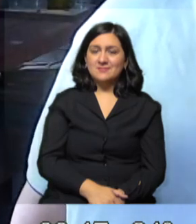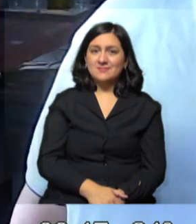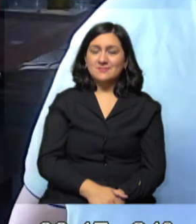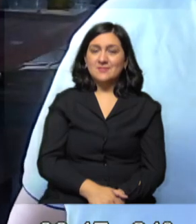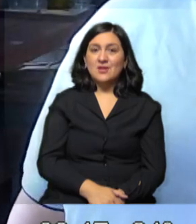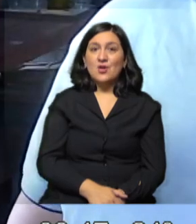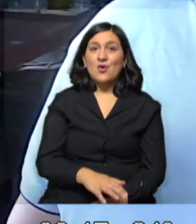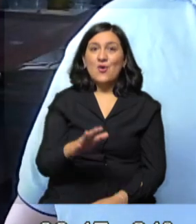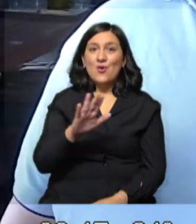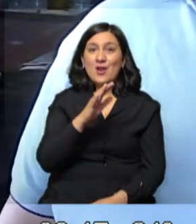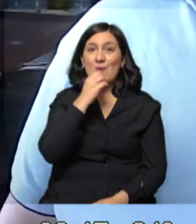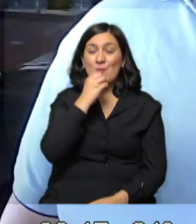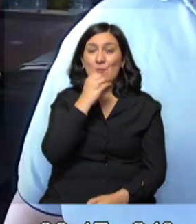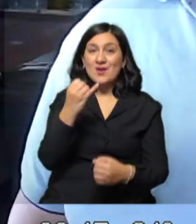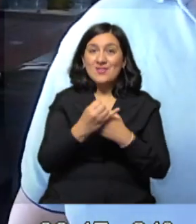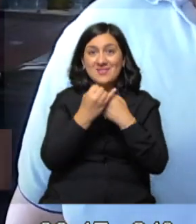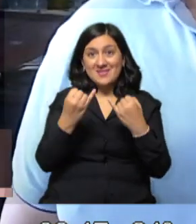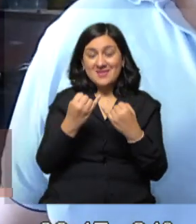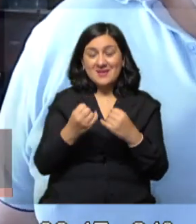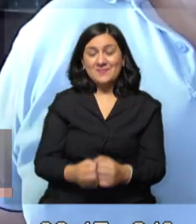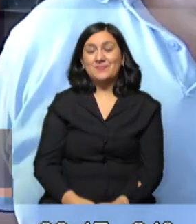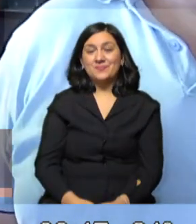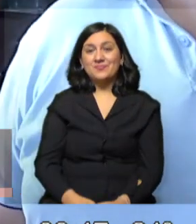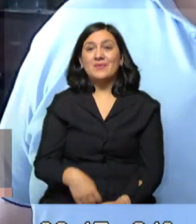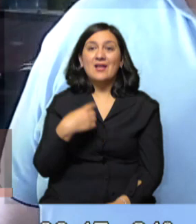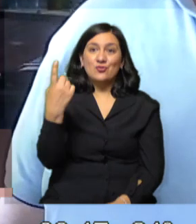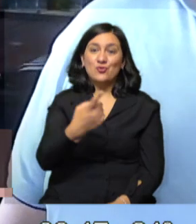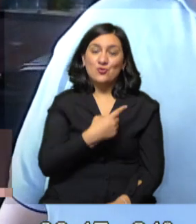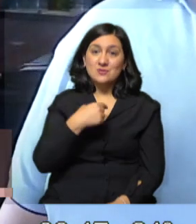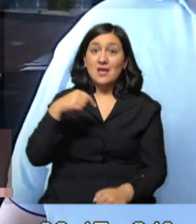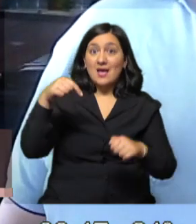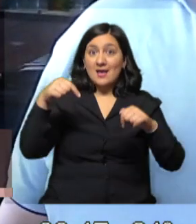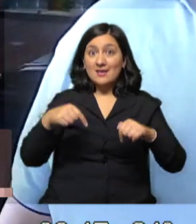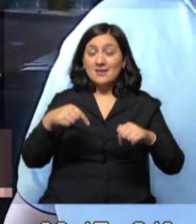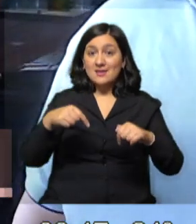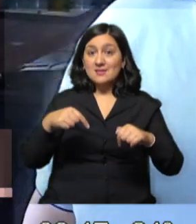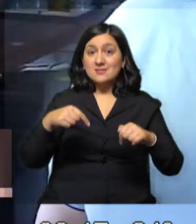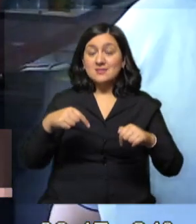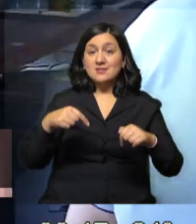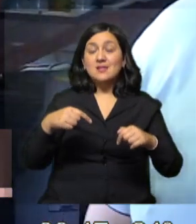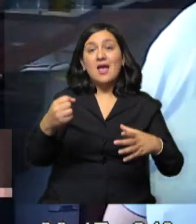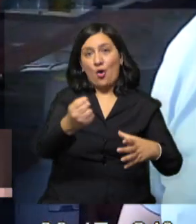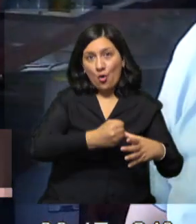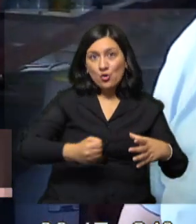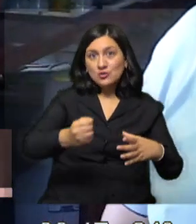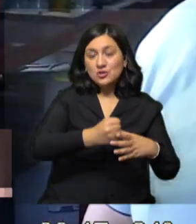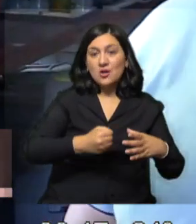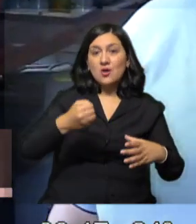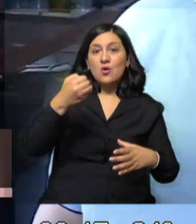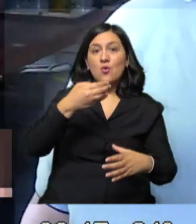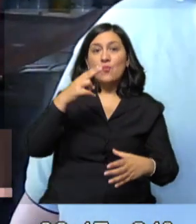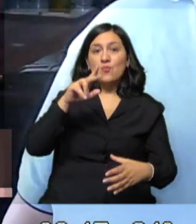Luca, José María, buen día para ustedes y desde luego para nuestro público. Estamos aquí en la olla popular de los bulevares